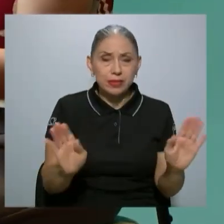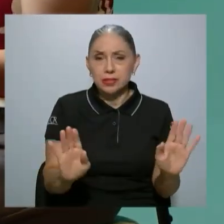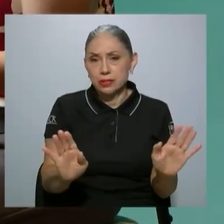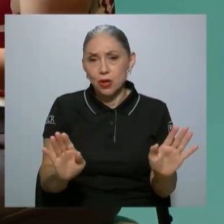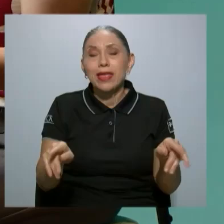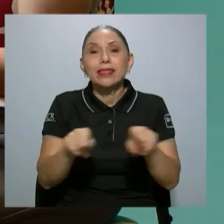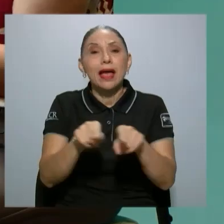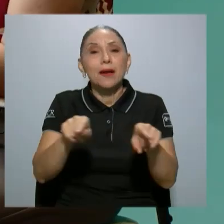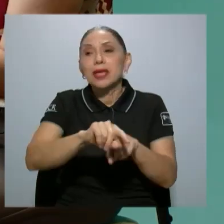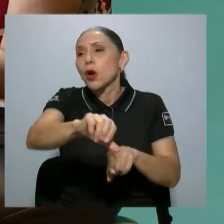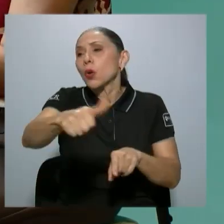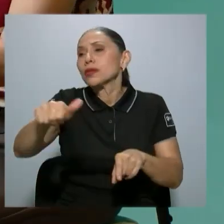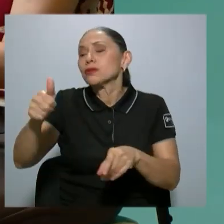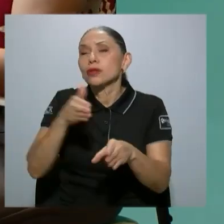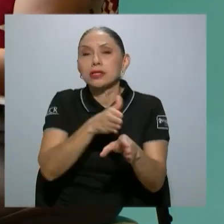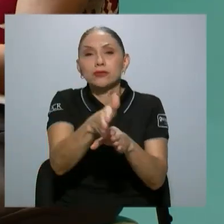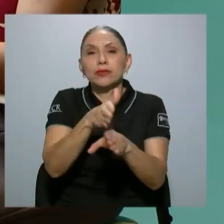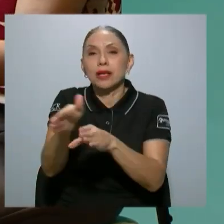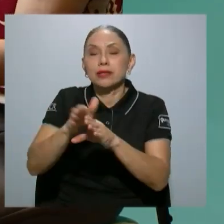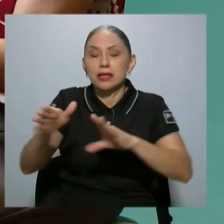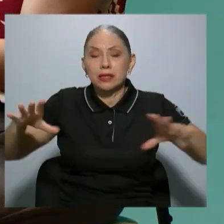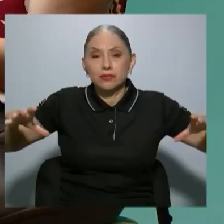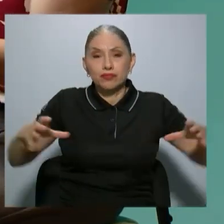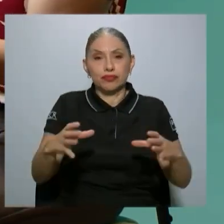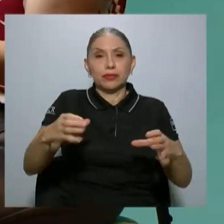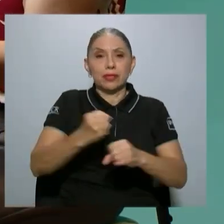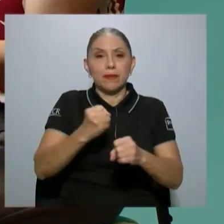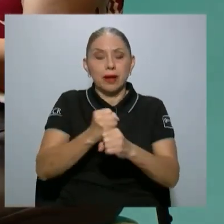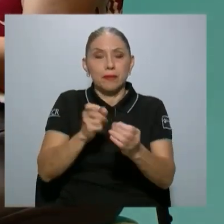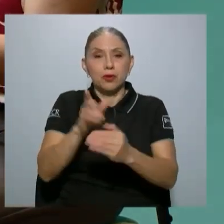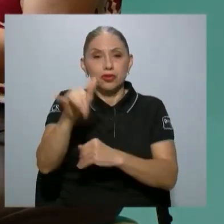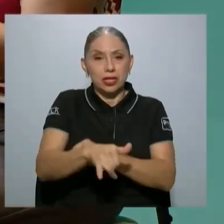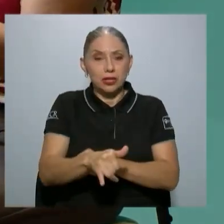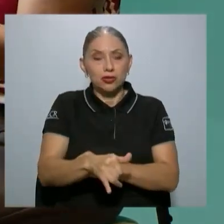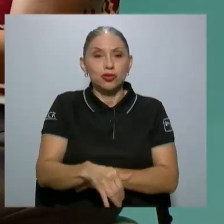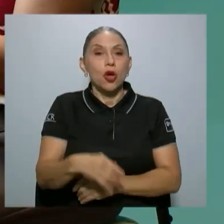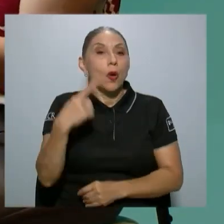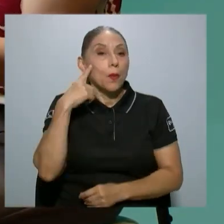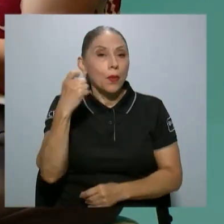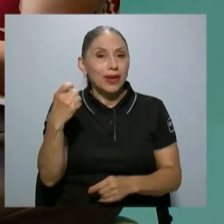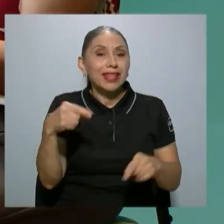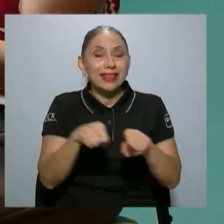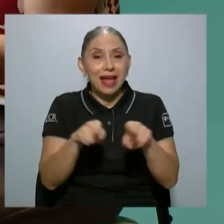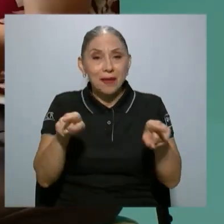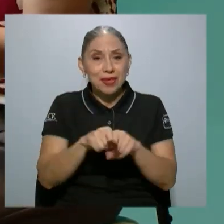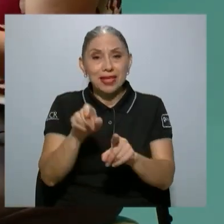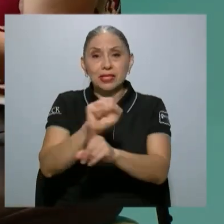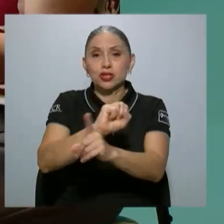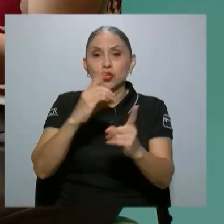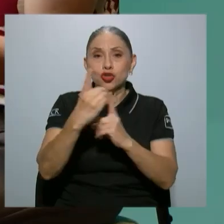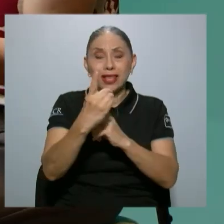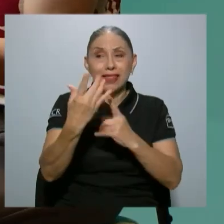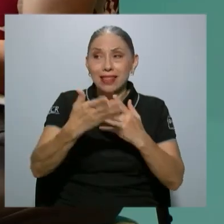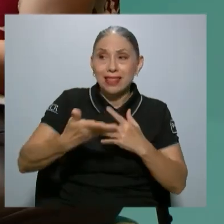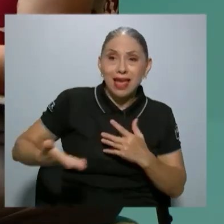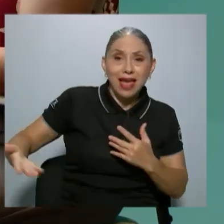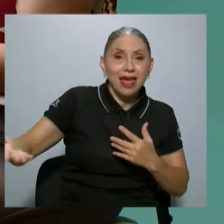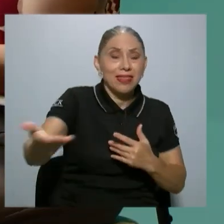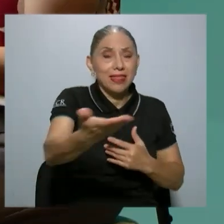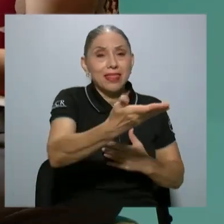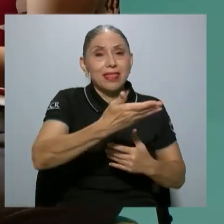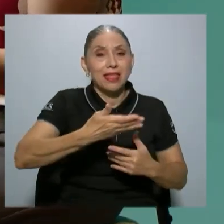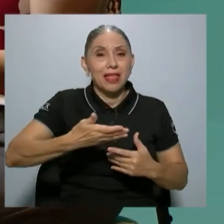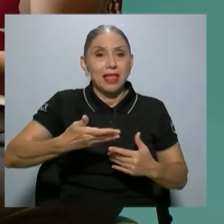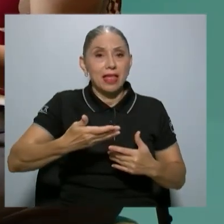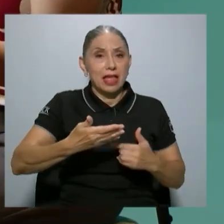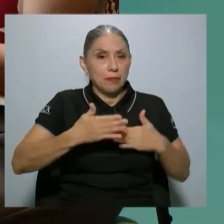de otras áreas que trabajan dentro de estos proyectos. Y es porque los retos también que va enfrentando la sociedad, al menos en mi opinión,